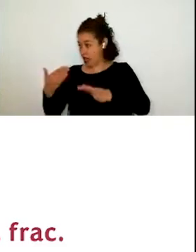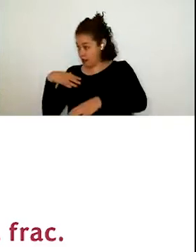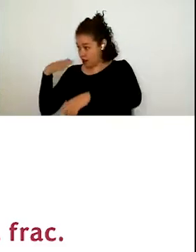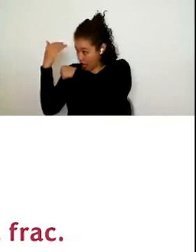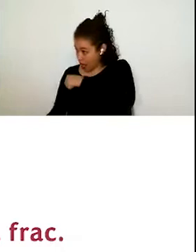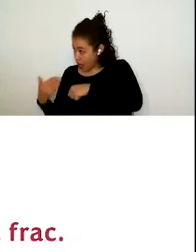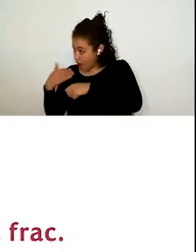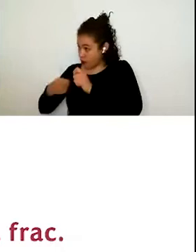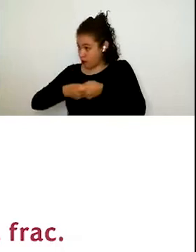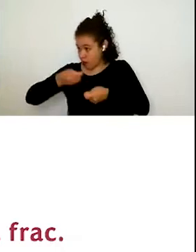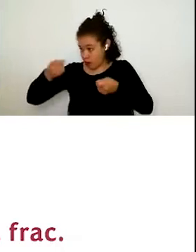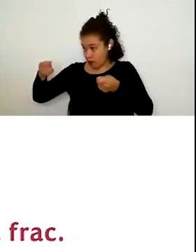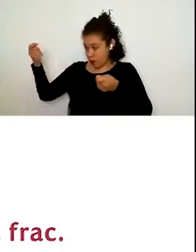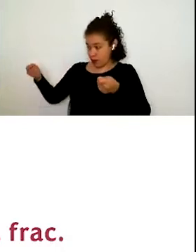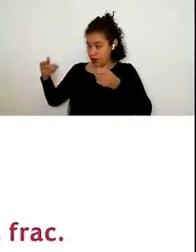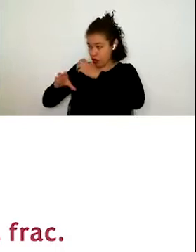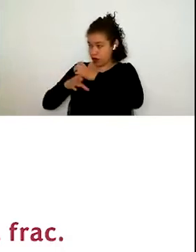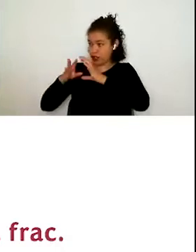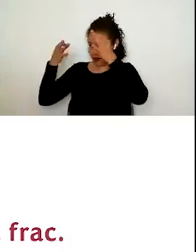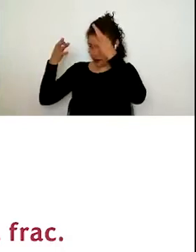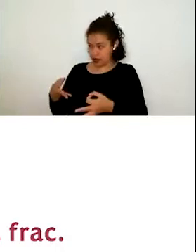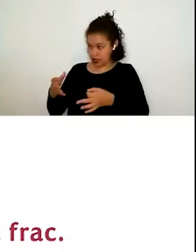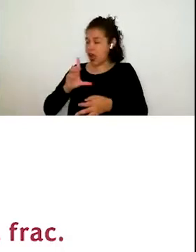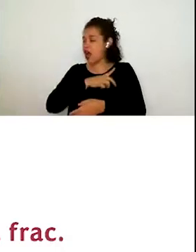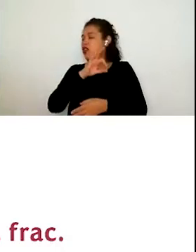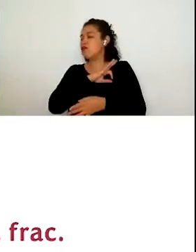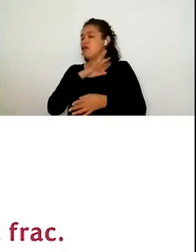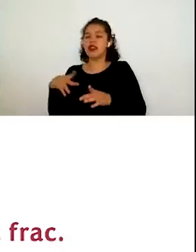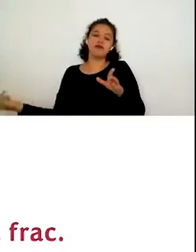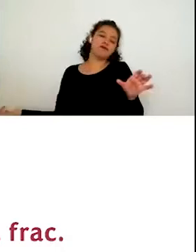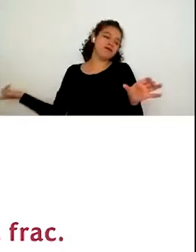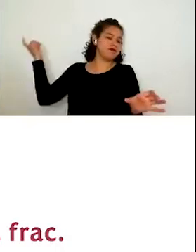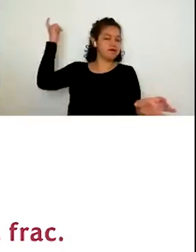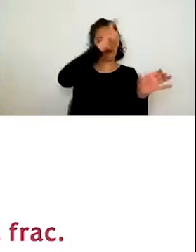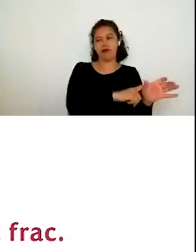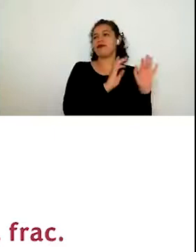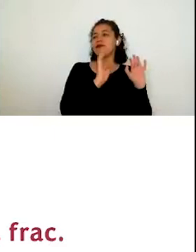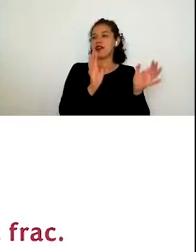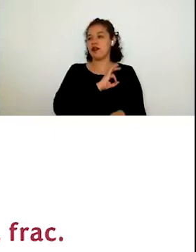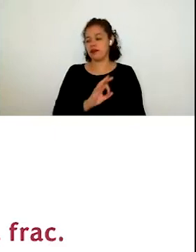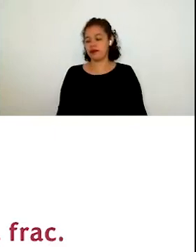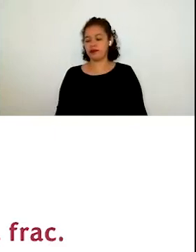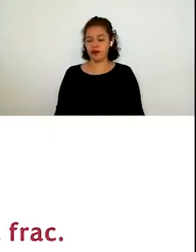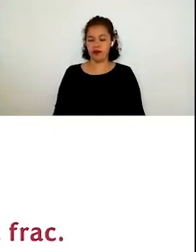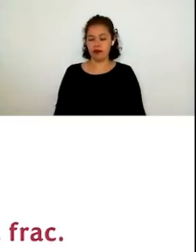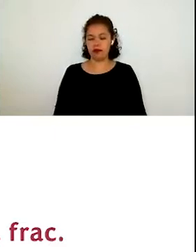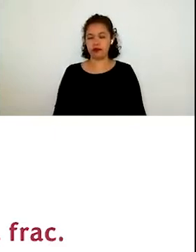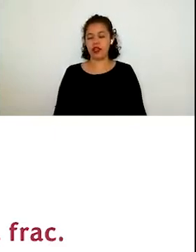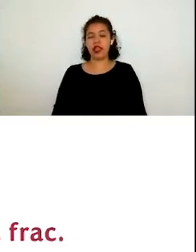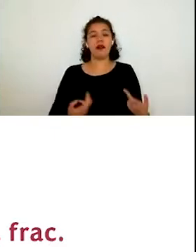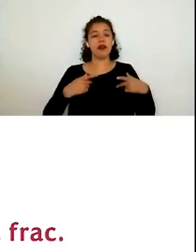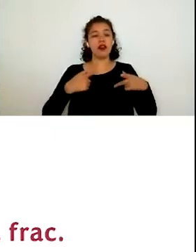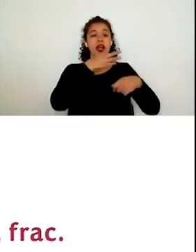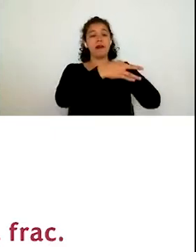cuanto ejecuta el testamento, ya puede ocupar el cargo para el que fue designado y la persona que designó el